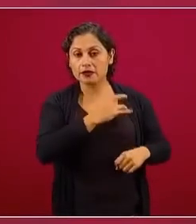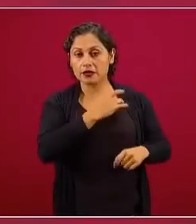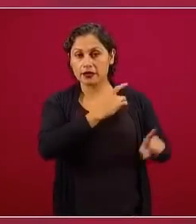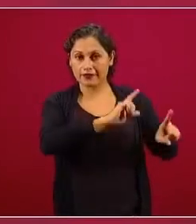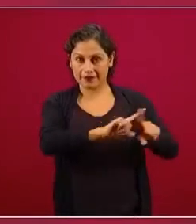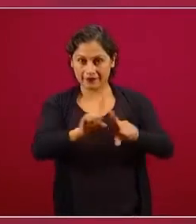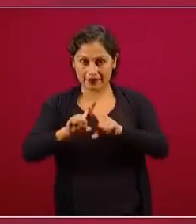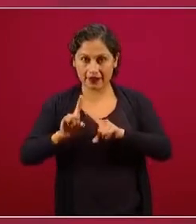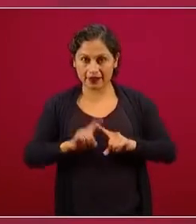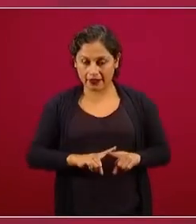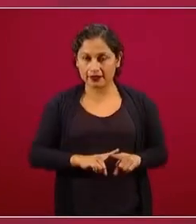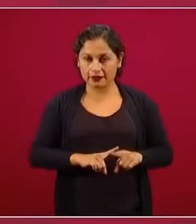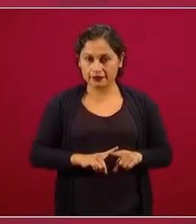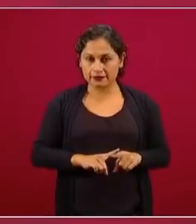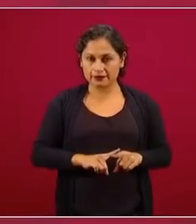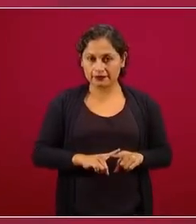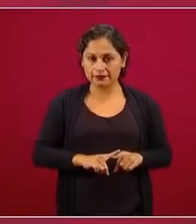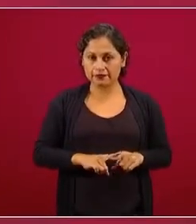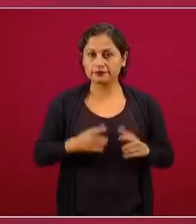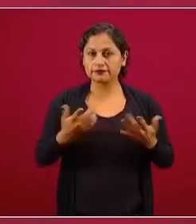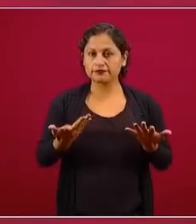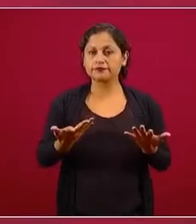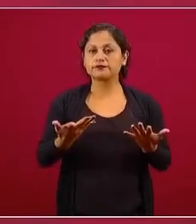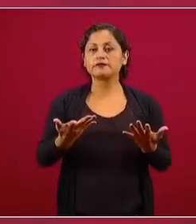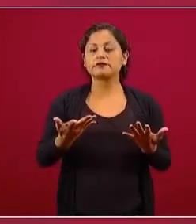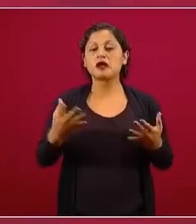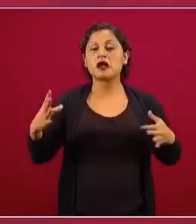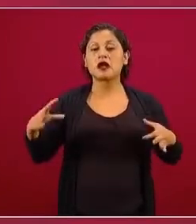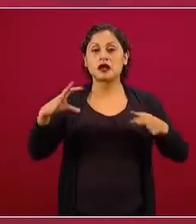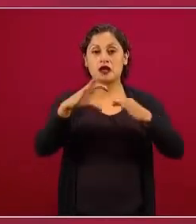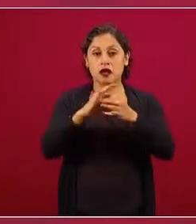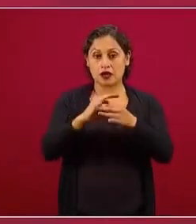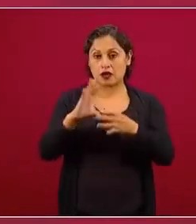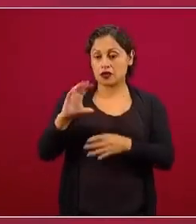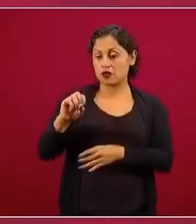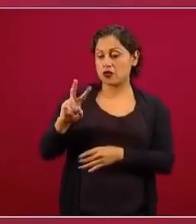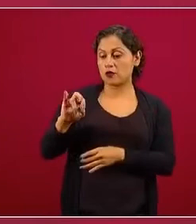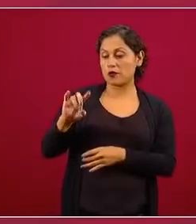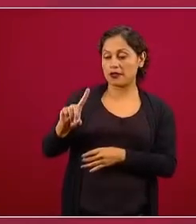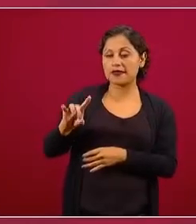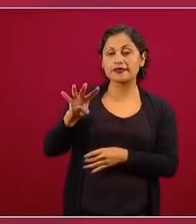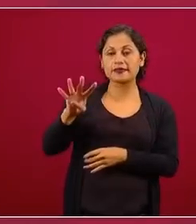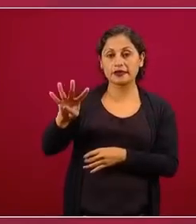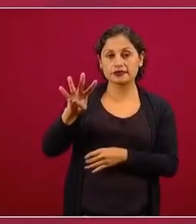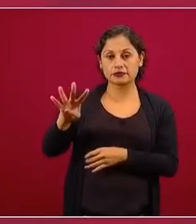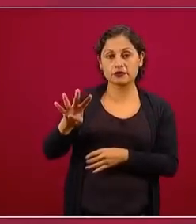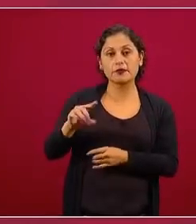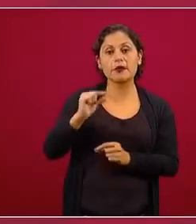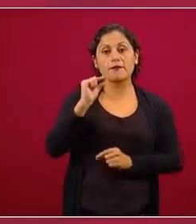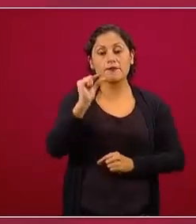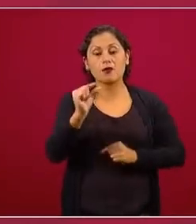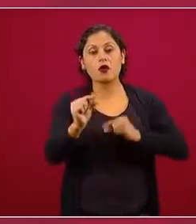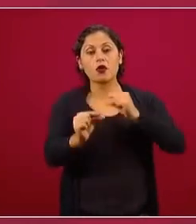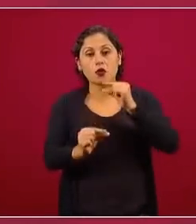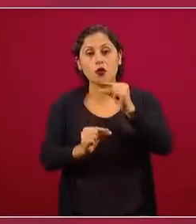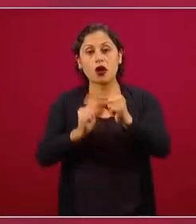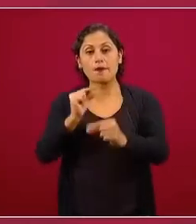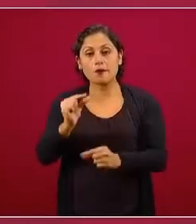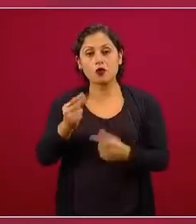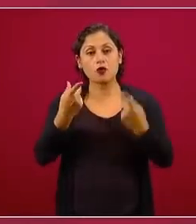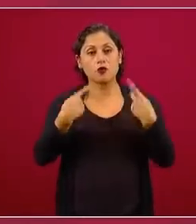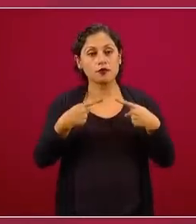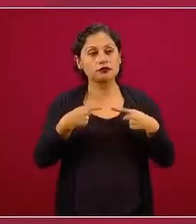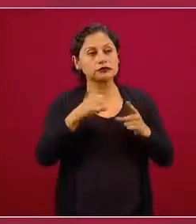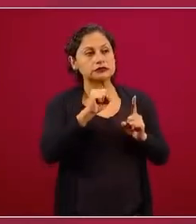momento estaban relacionados con los casos de COVID-19. En la medida que los casos se van presentando y se van